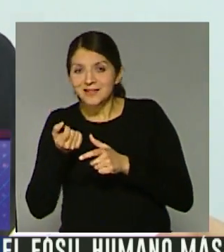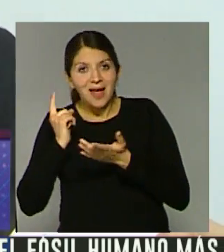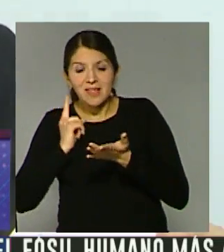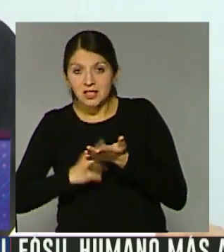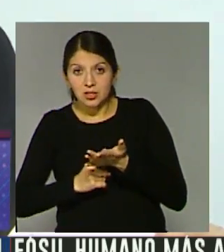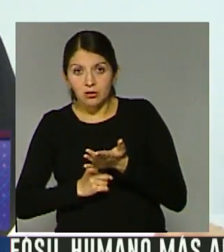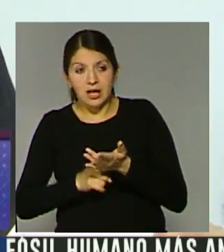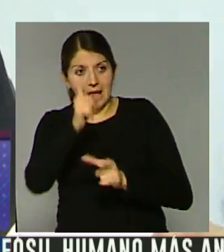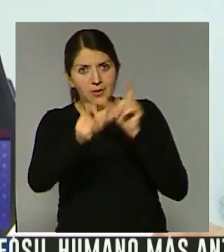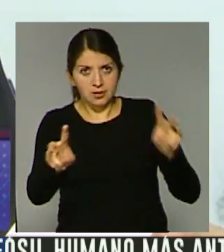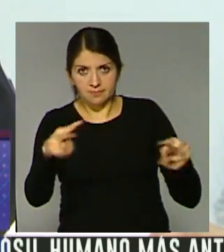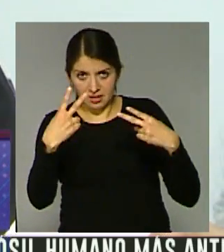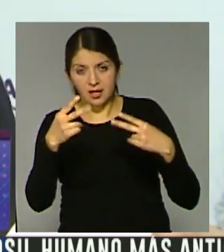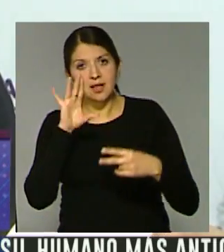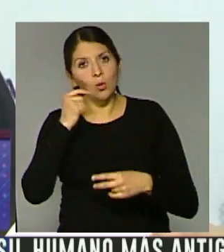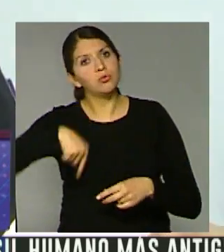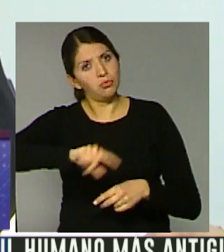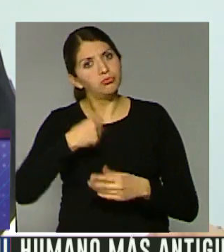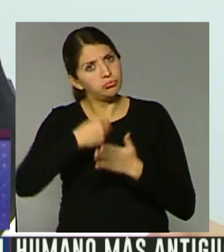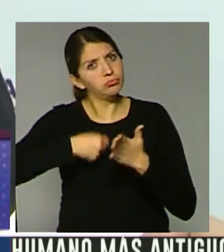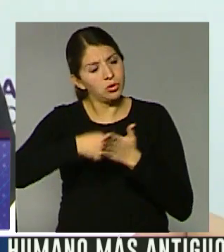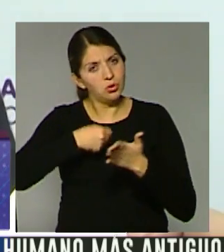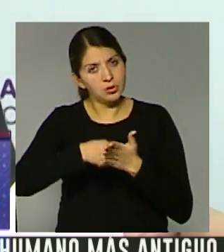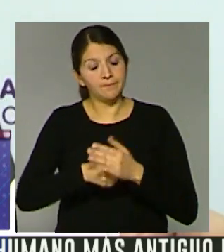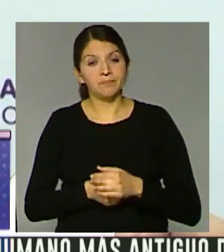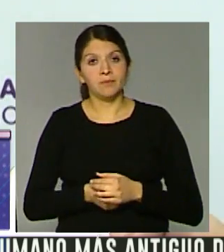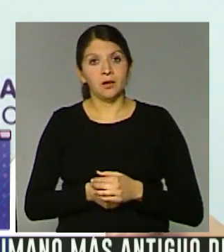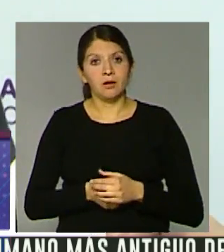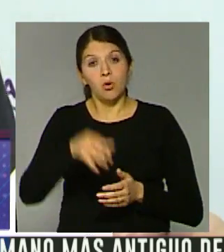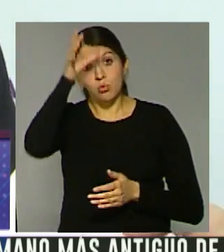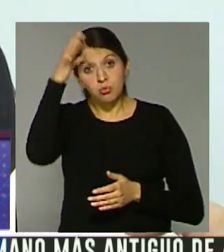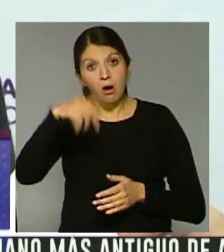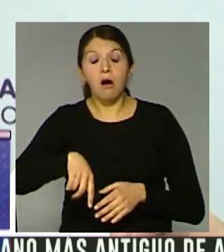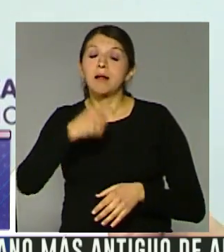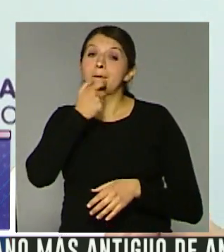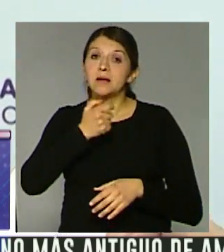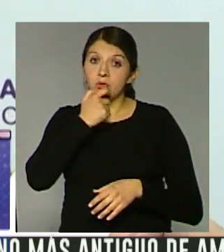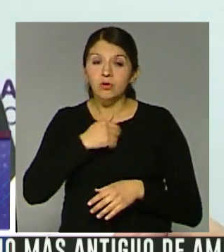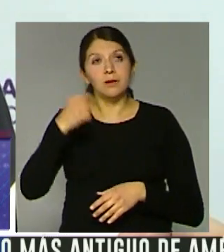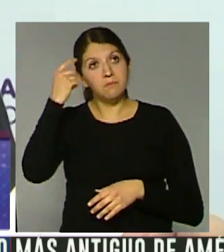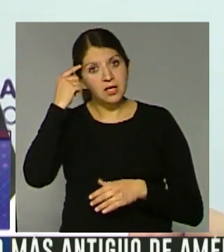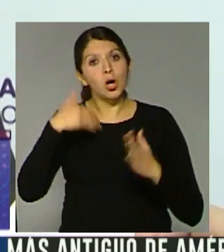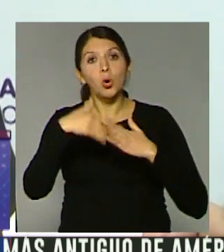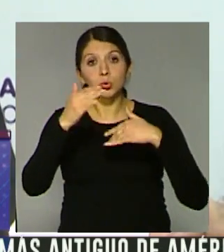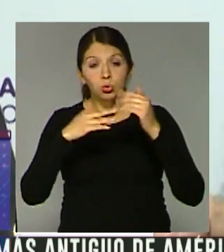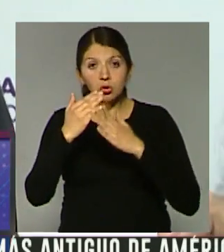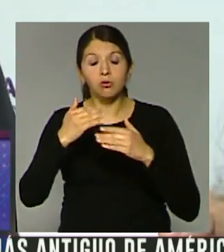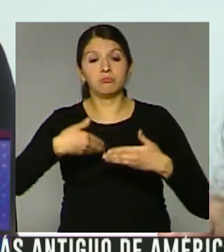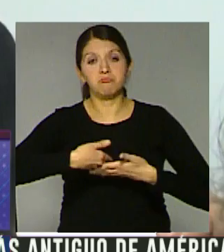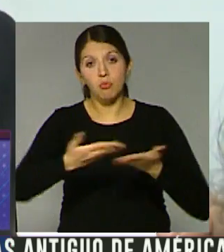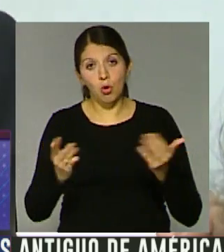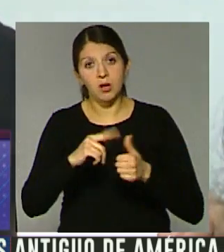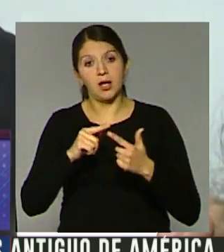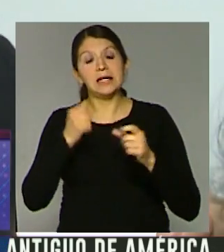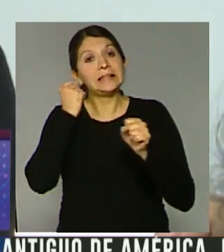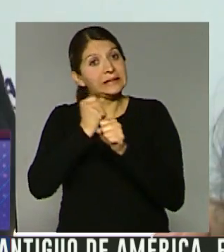haciendo el esfuerzo junto con ellos. Gracias a eso, hoy Mendoza está equilibrada, Mendoza sigue con su plan de obra pública, Mendoza va a seguir sosteniendo el